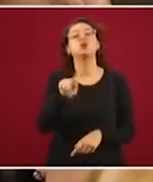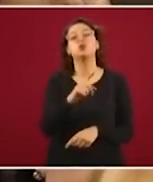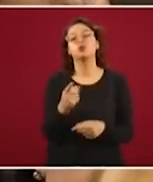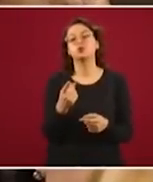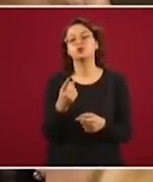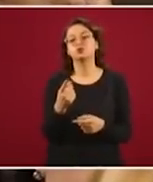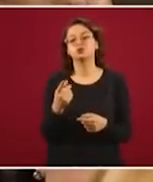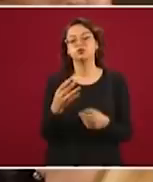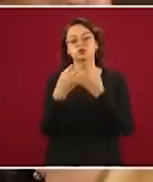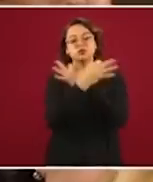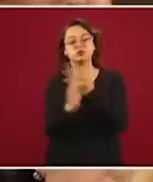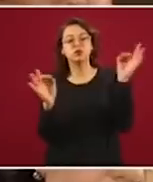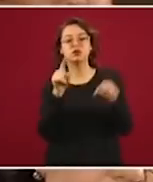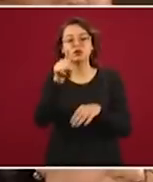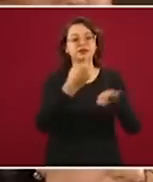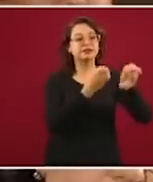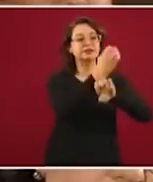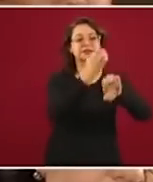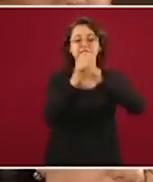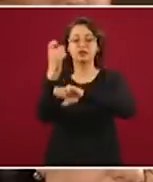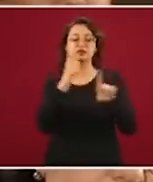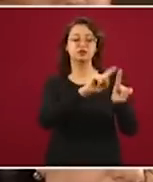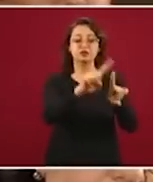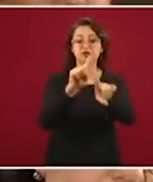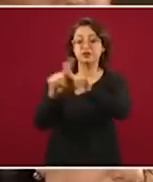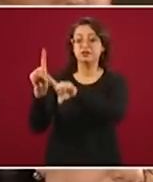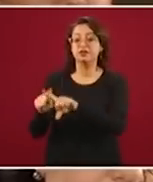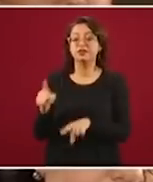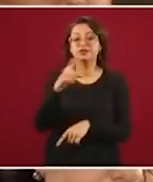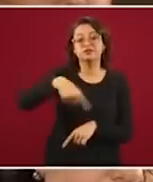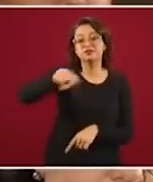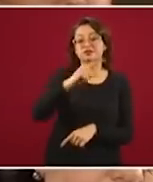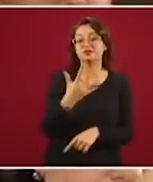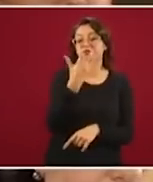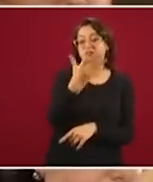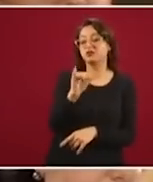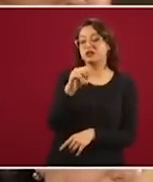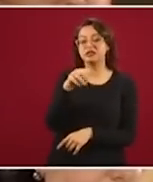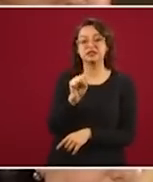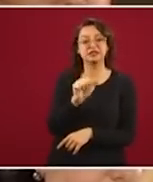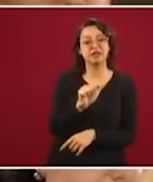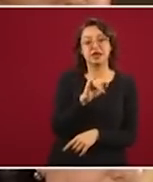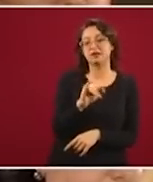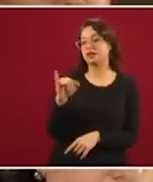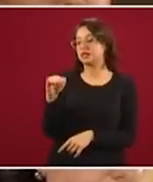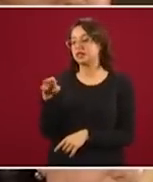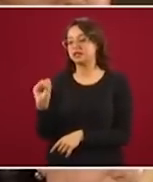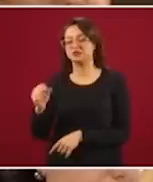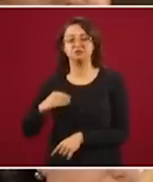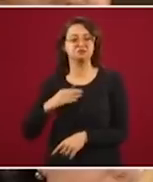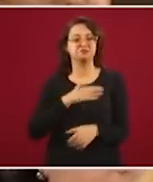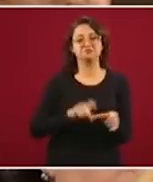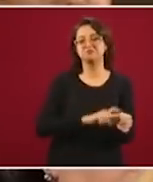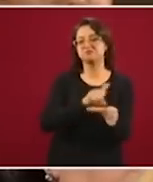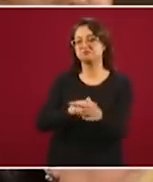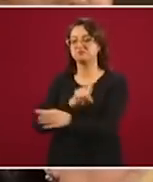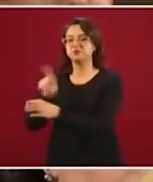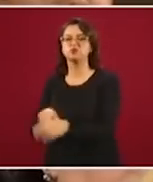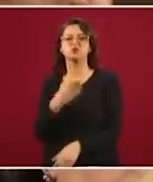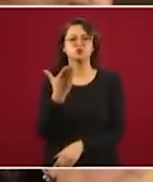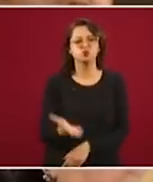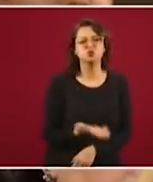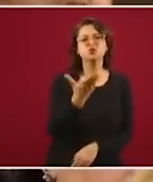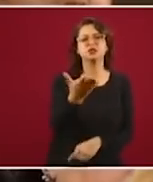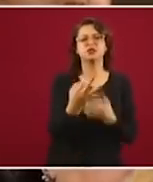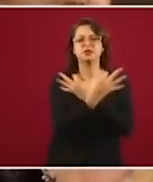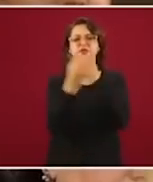que viven en las entidades donde los estados no se adhirieron al INSABI y tampoco hay IMSS Bienestar. ¿Cuál es